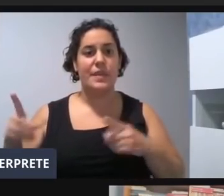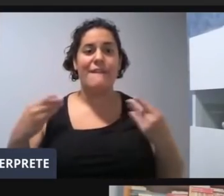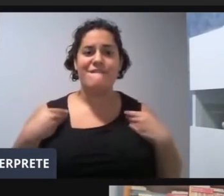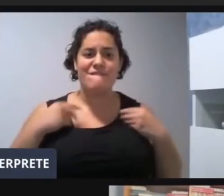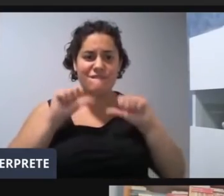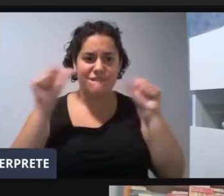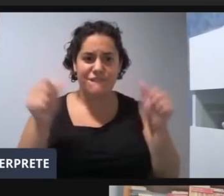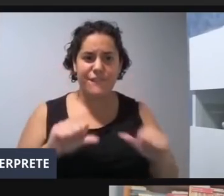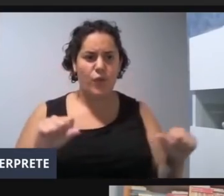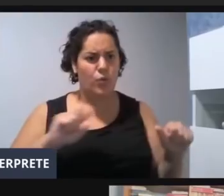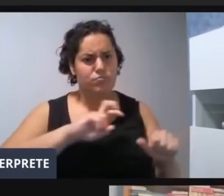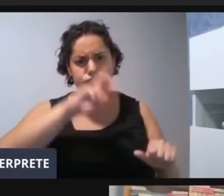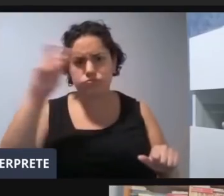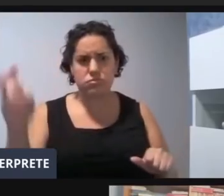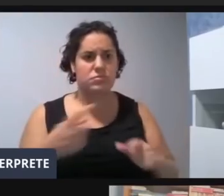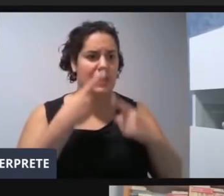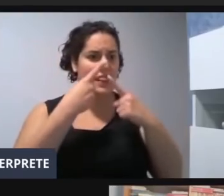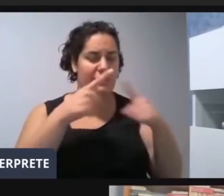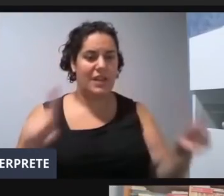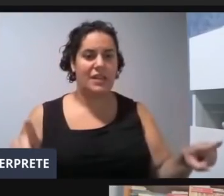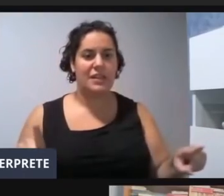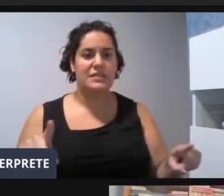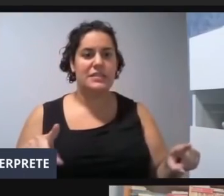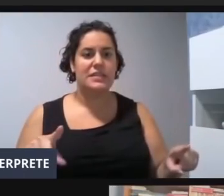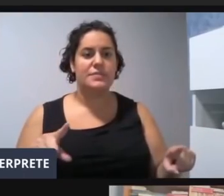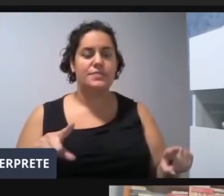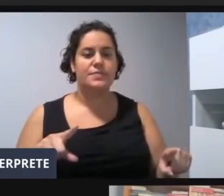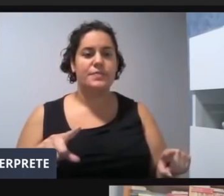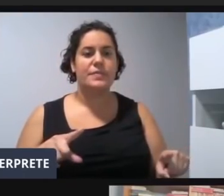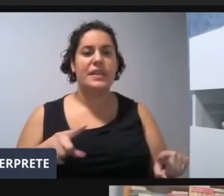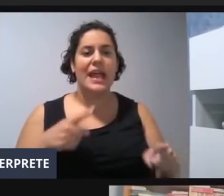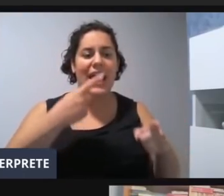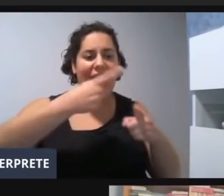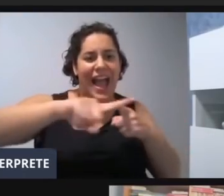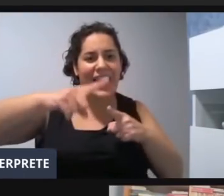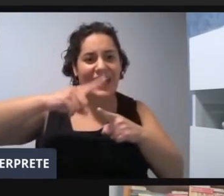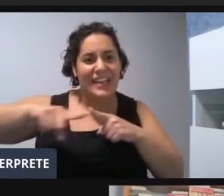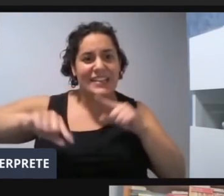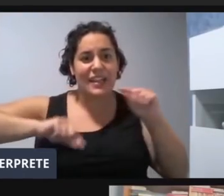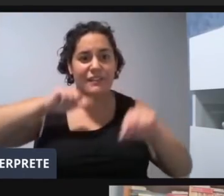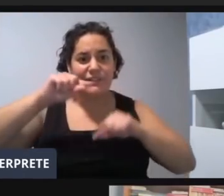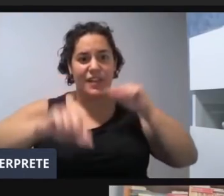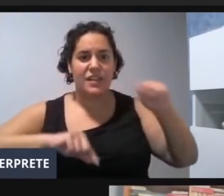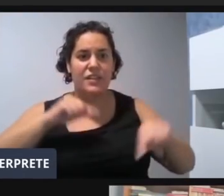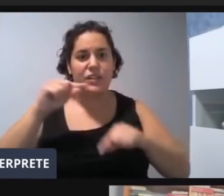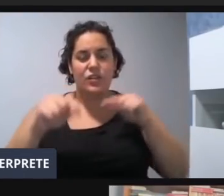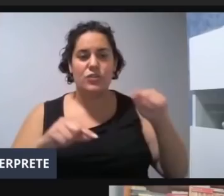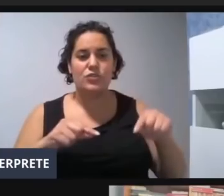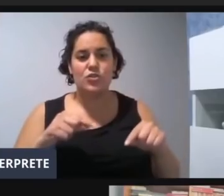distintas. Cada agente infeccioso ha rebuscado cómo lograr multiplicarse.